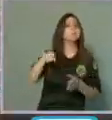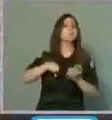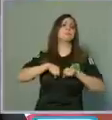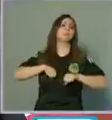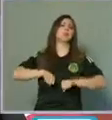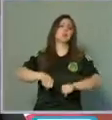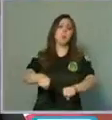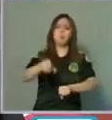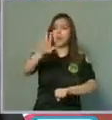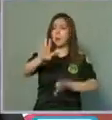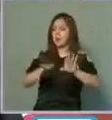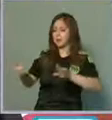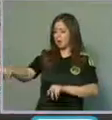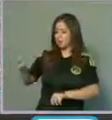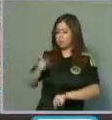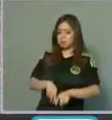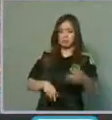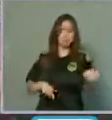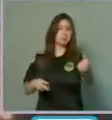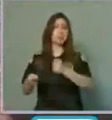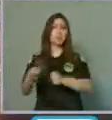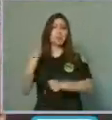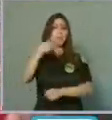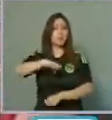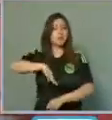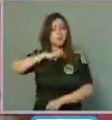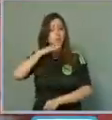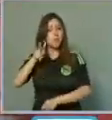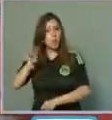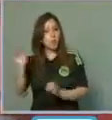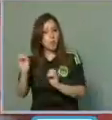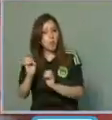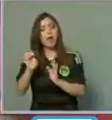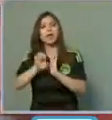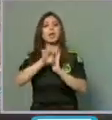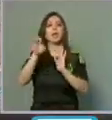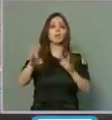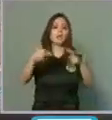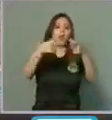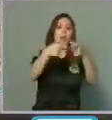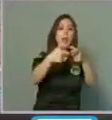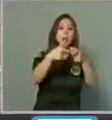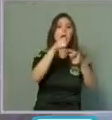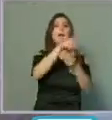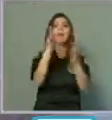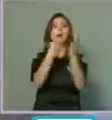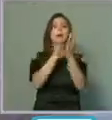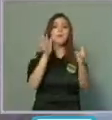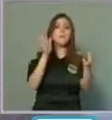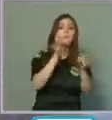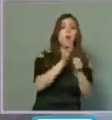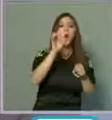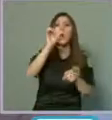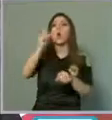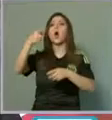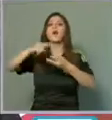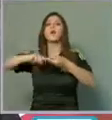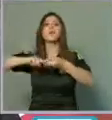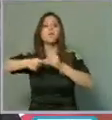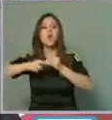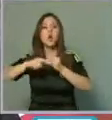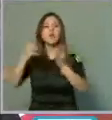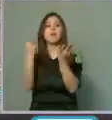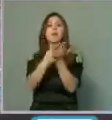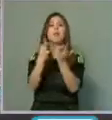sin poner atención a muchos detalles, que si vamos a comer atún y la lata está golpeada, ¿no? Que si vamos a comprar tal vez frijoles, la lata está golpeada, o